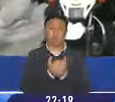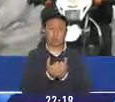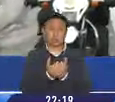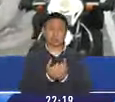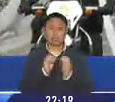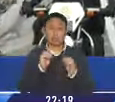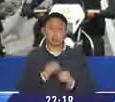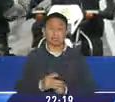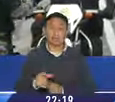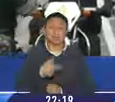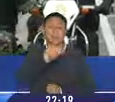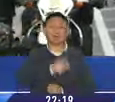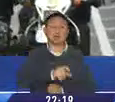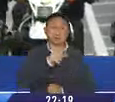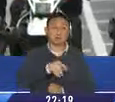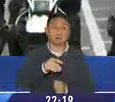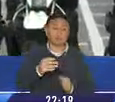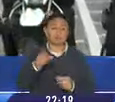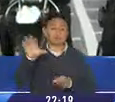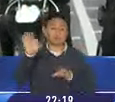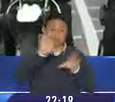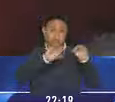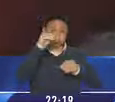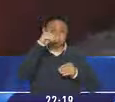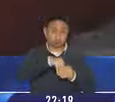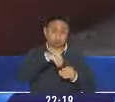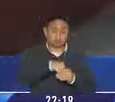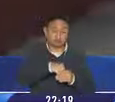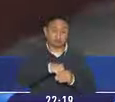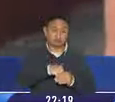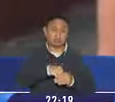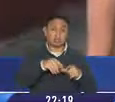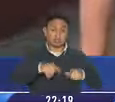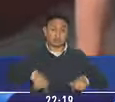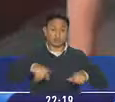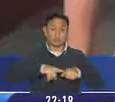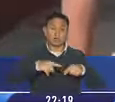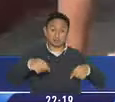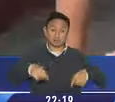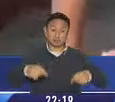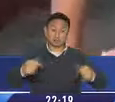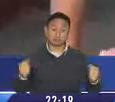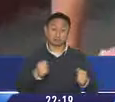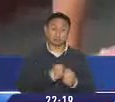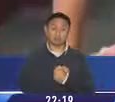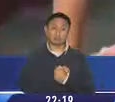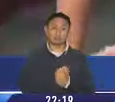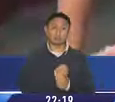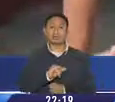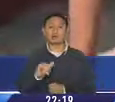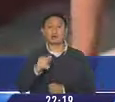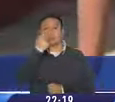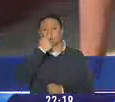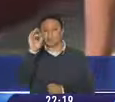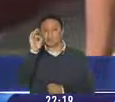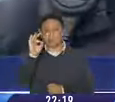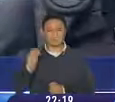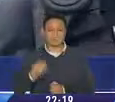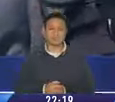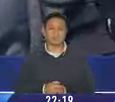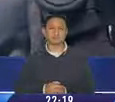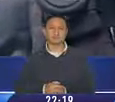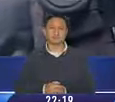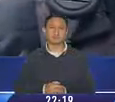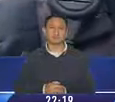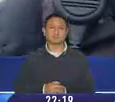debido a que la mayoría de ellos se dedican al reciclaje y mantendrían zonas delimitadas, similar a lo que ocurre con los microexpendedores. Ellos